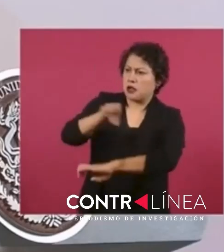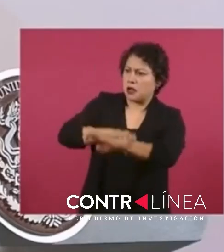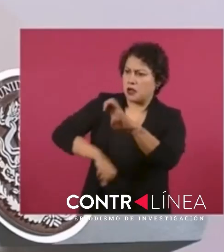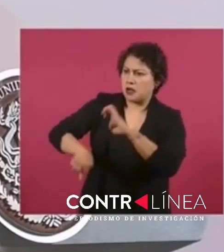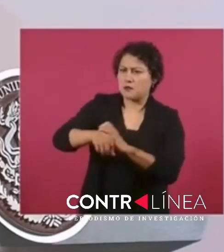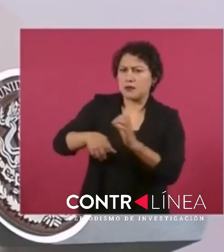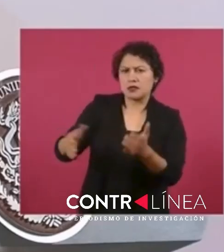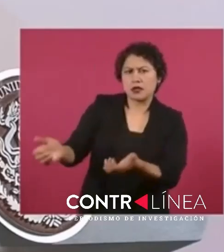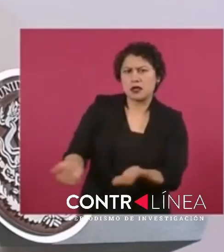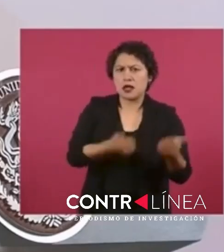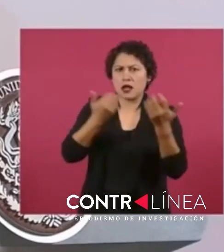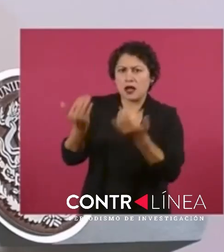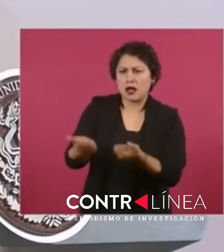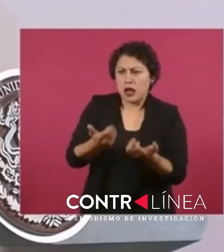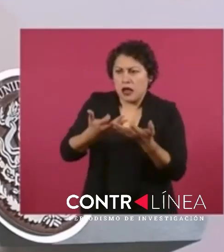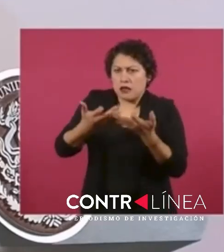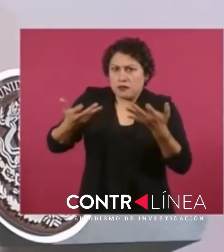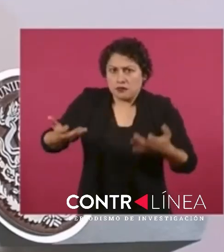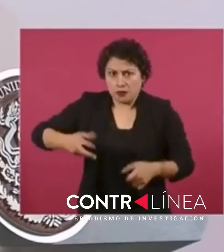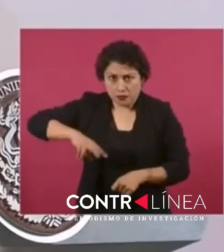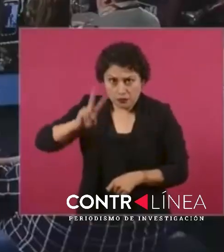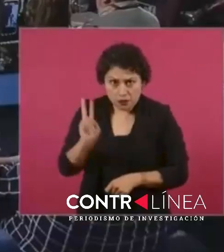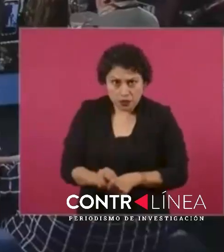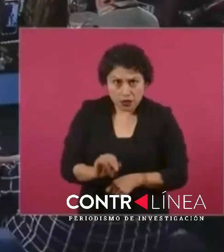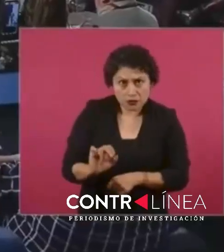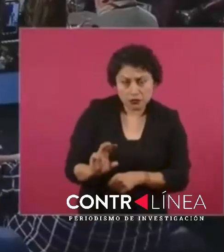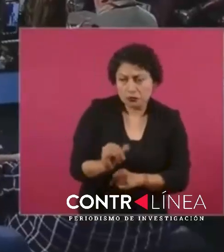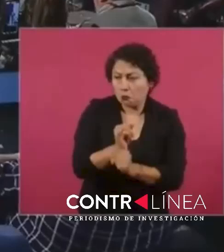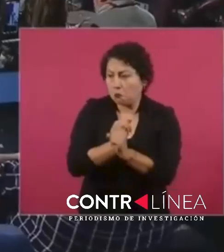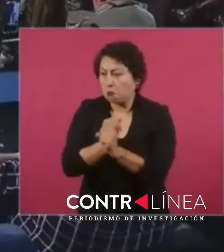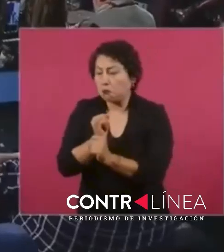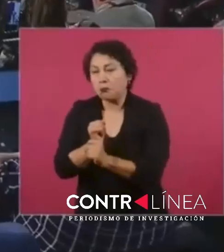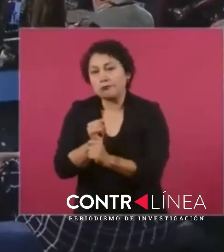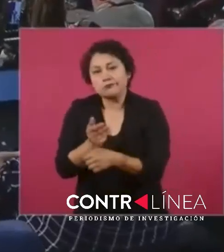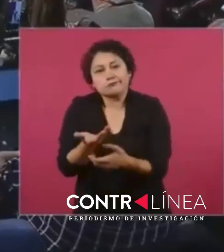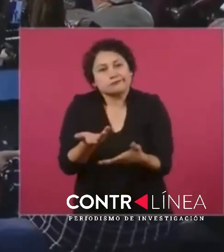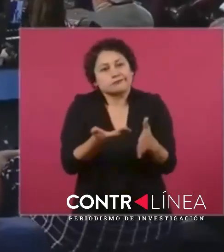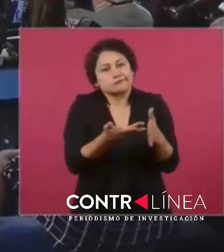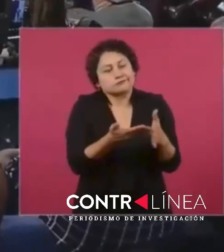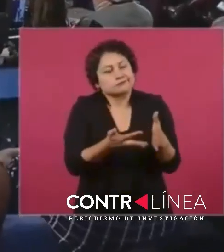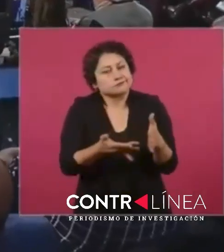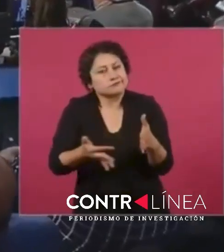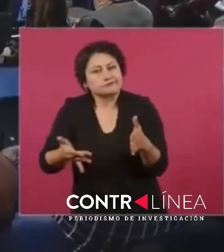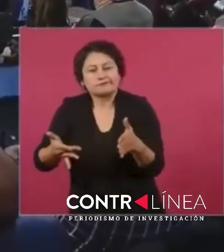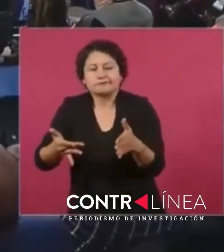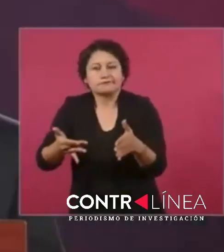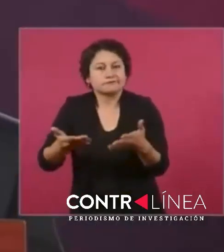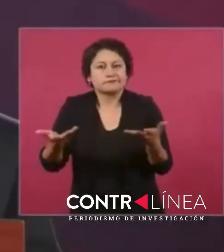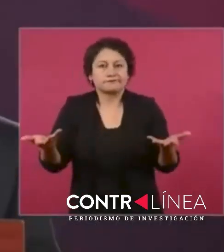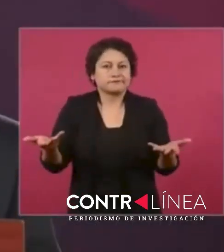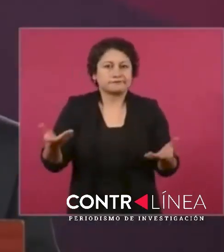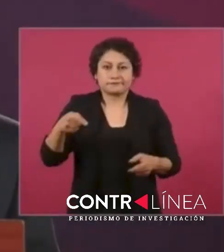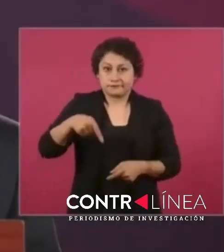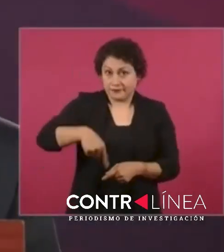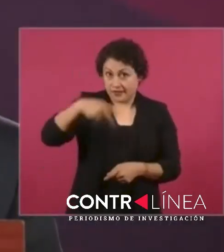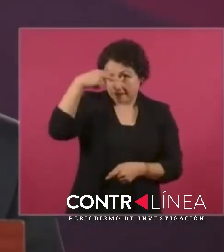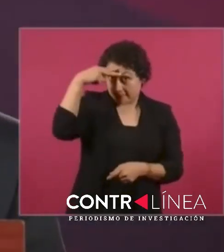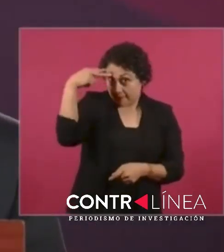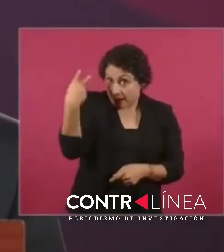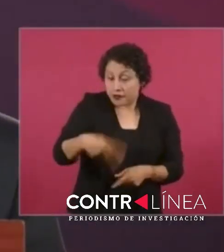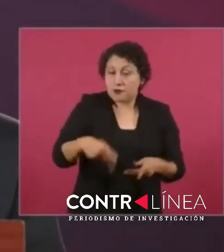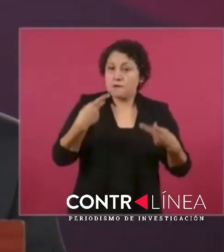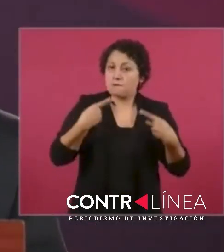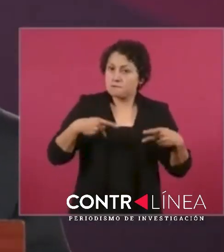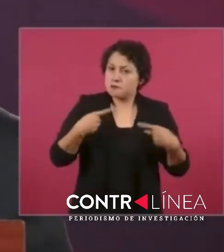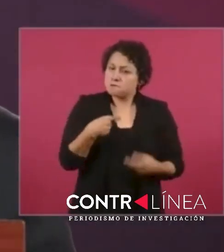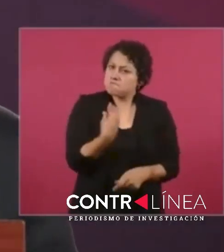despojando a los pueblos de sus tierras. En fin, en nuestro país, que tiene una larga tradición de lucha,